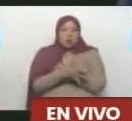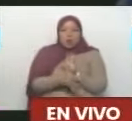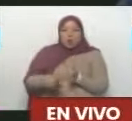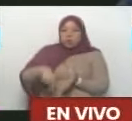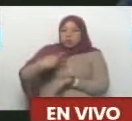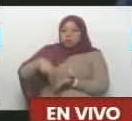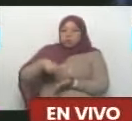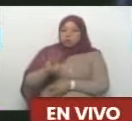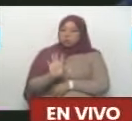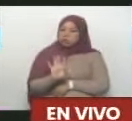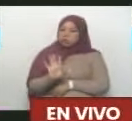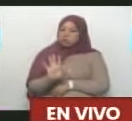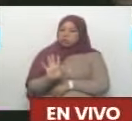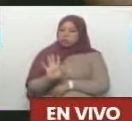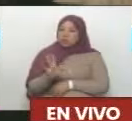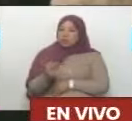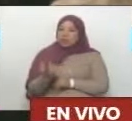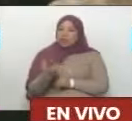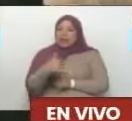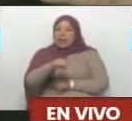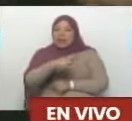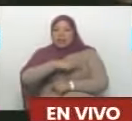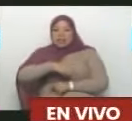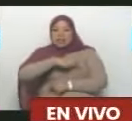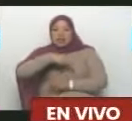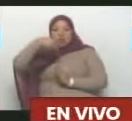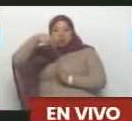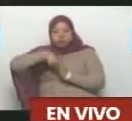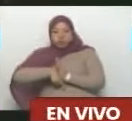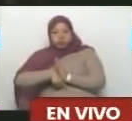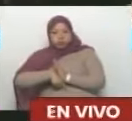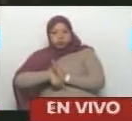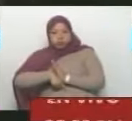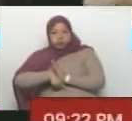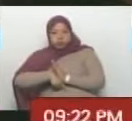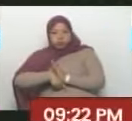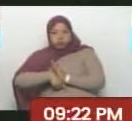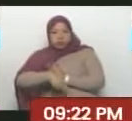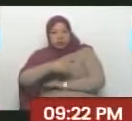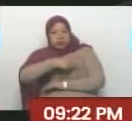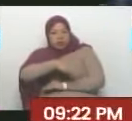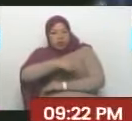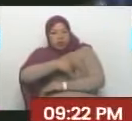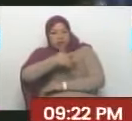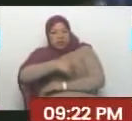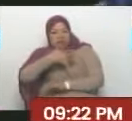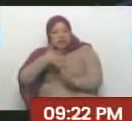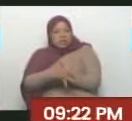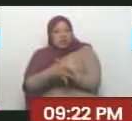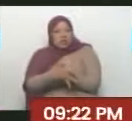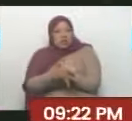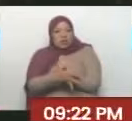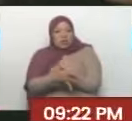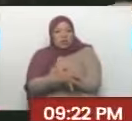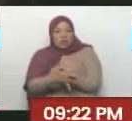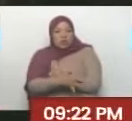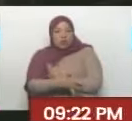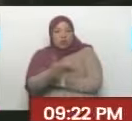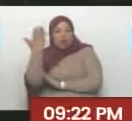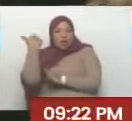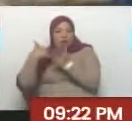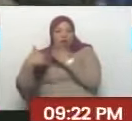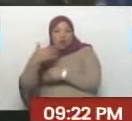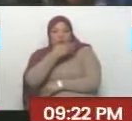baile. Es lo que está detrás, lo que está en lo profundo, lo que está en eso que llamamos la